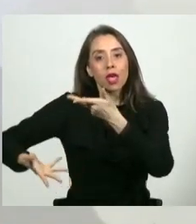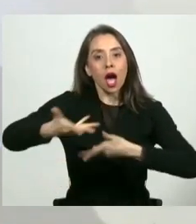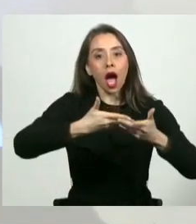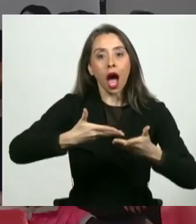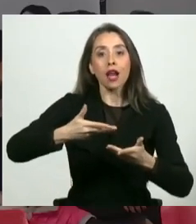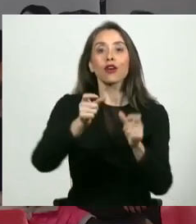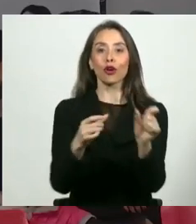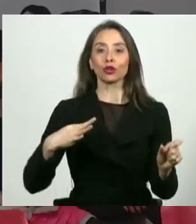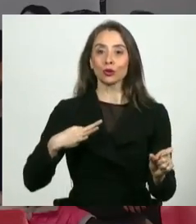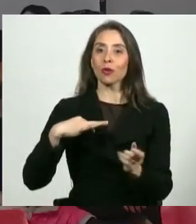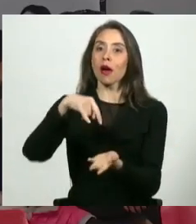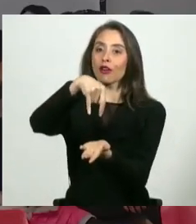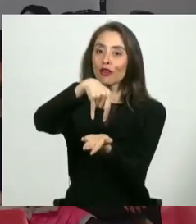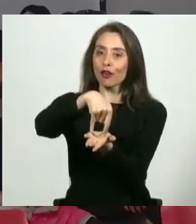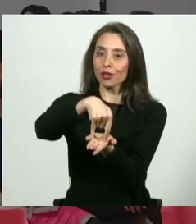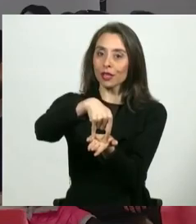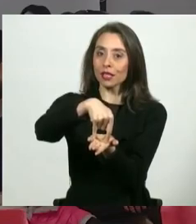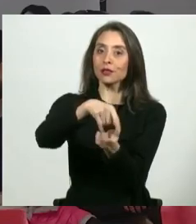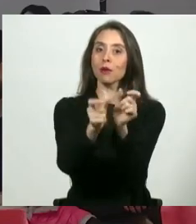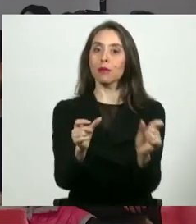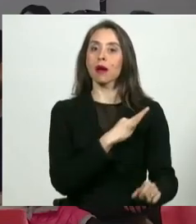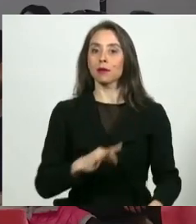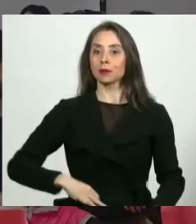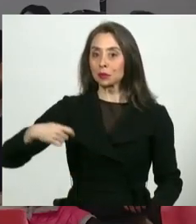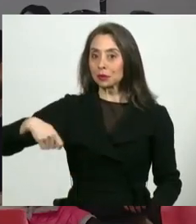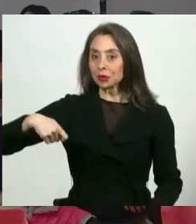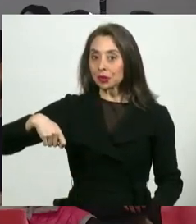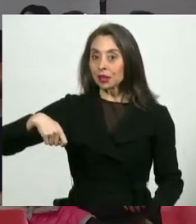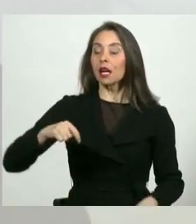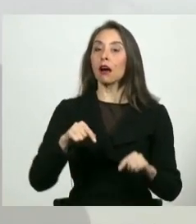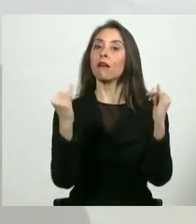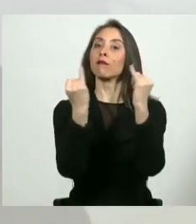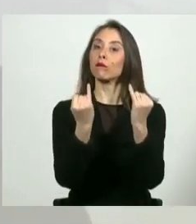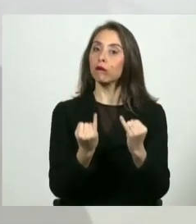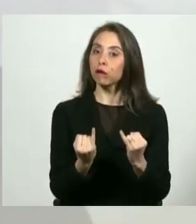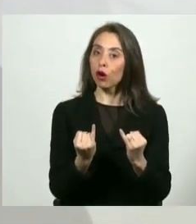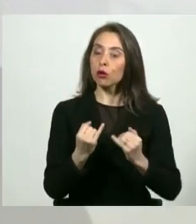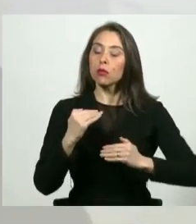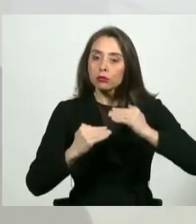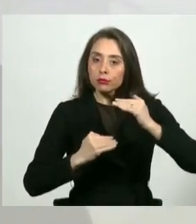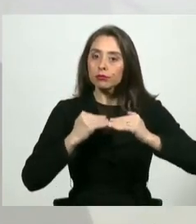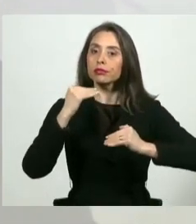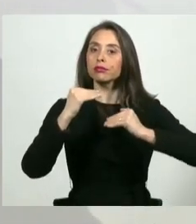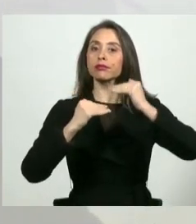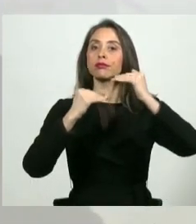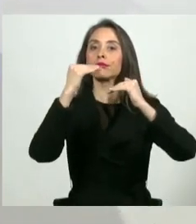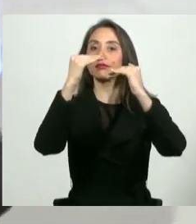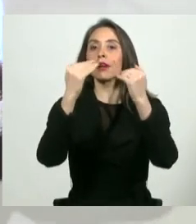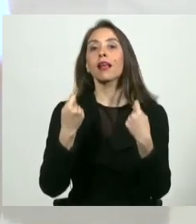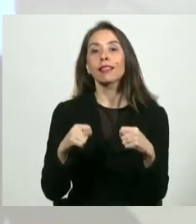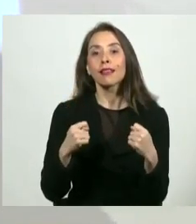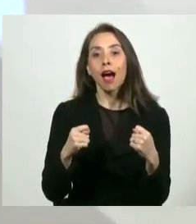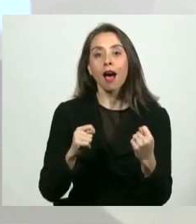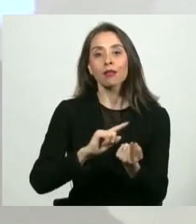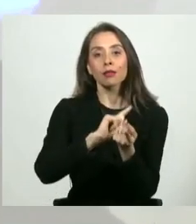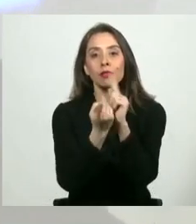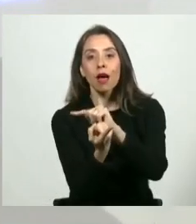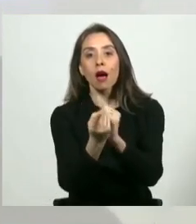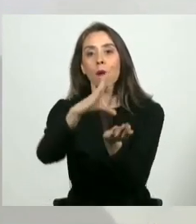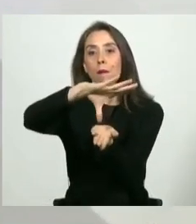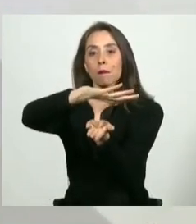Congreso Nacional, para nuestros parlamentarios. Yo creo que esta es la forma en que avanzamos y tratamos de llegar a ser un